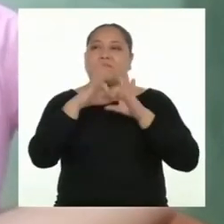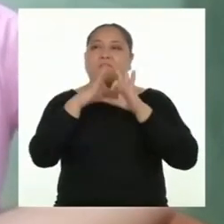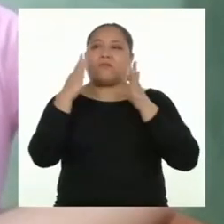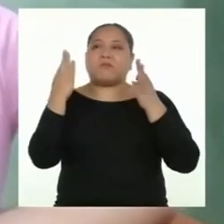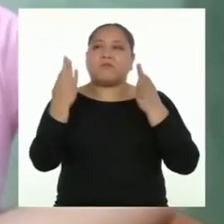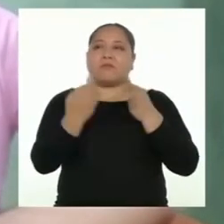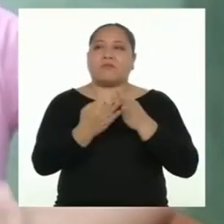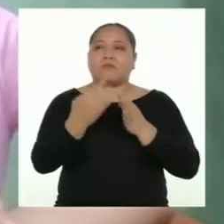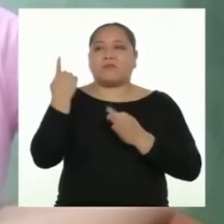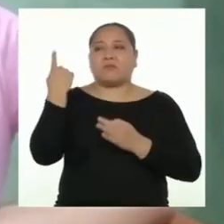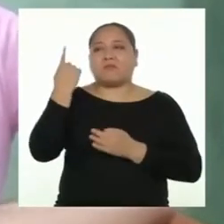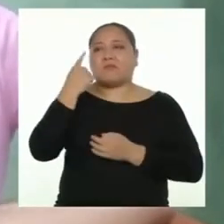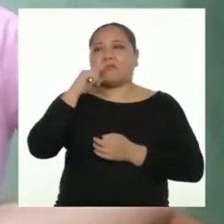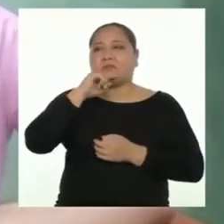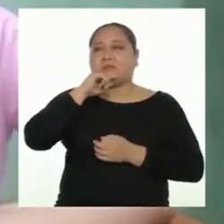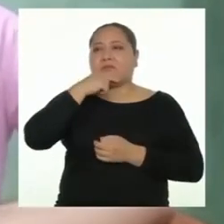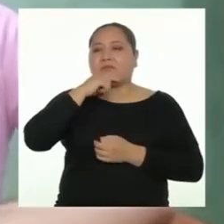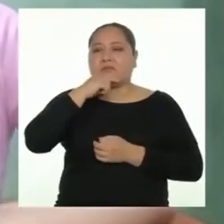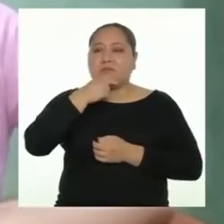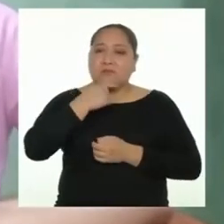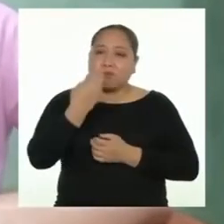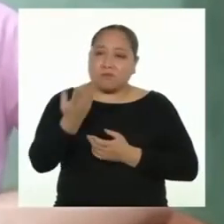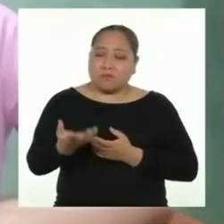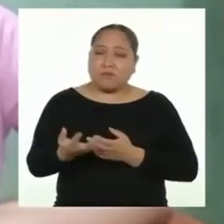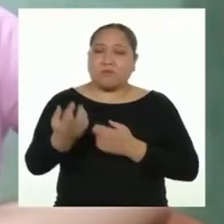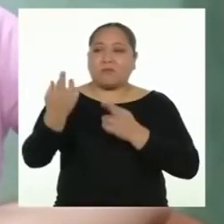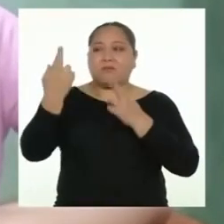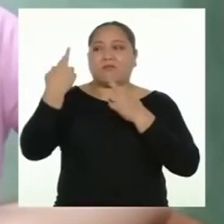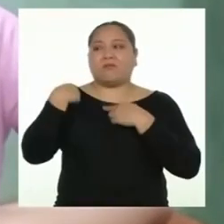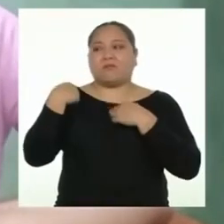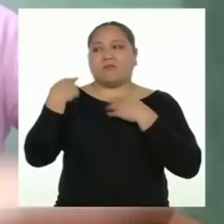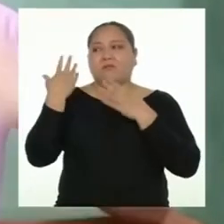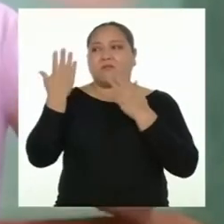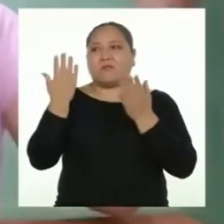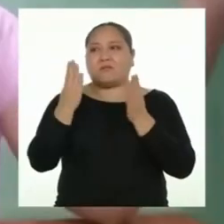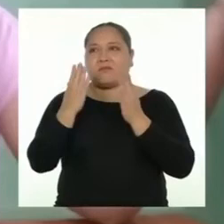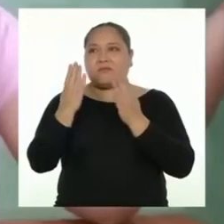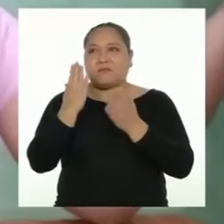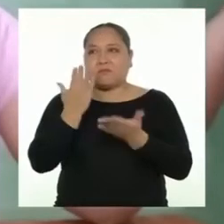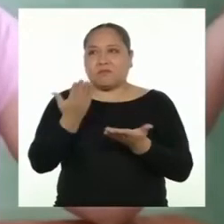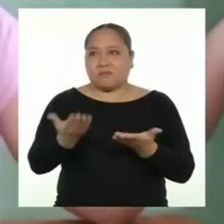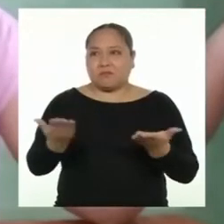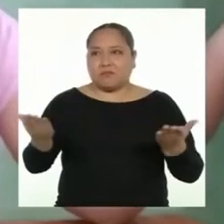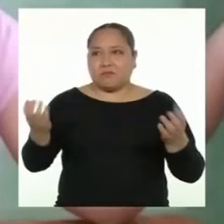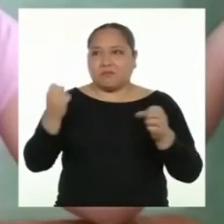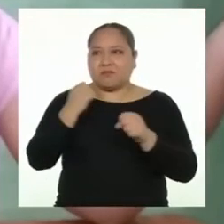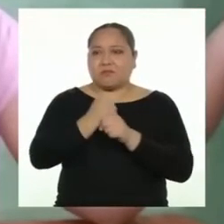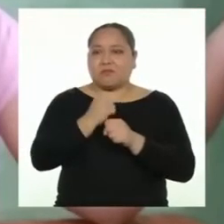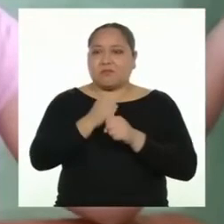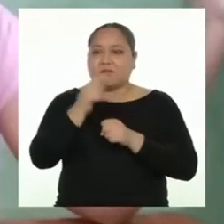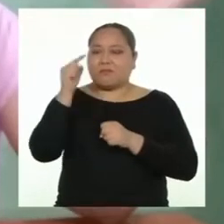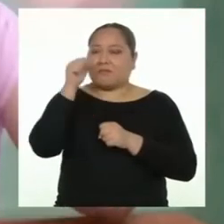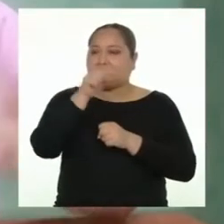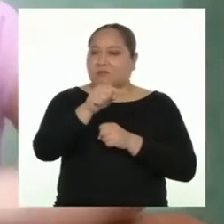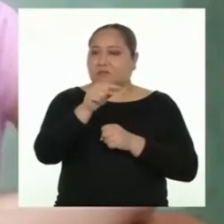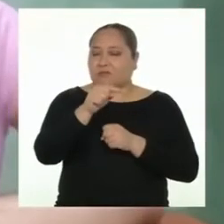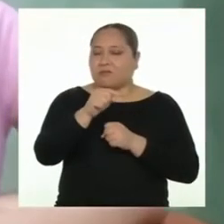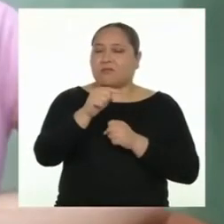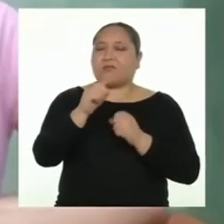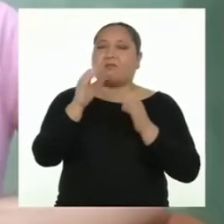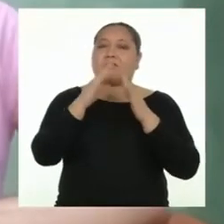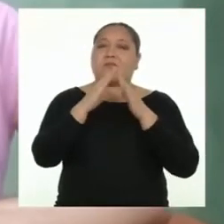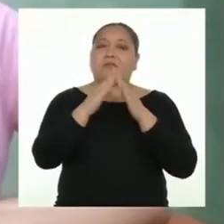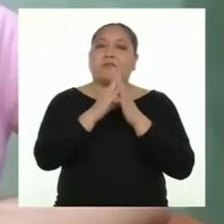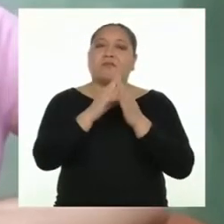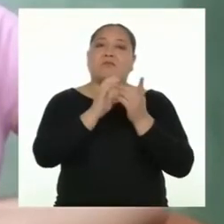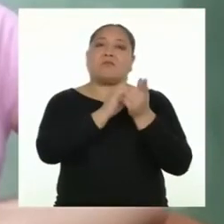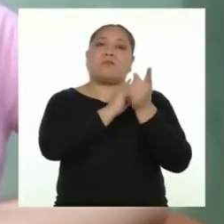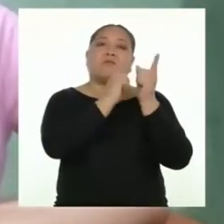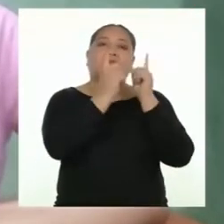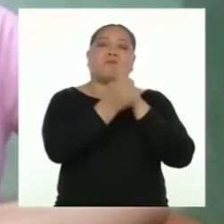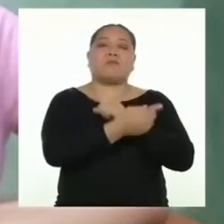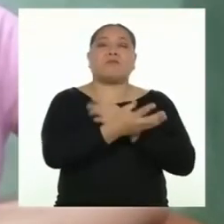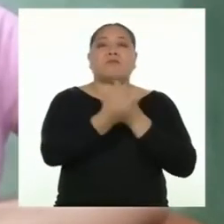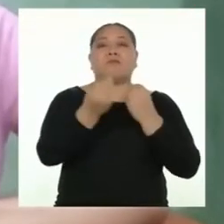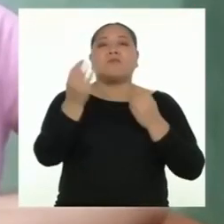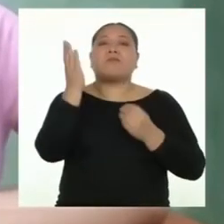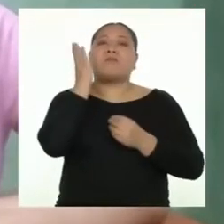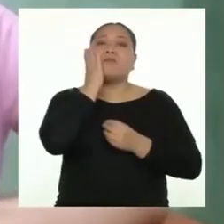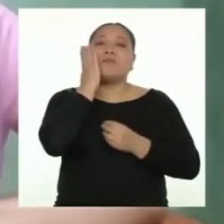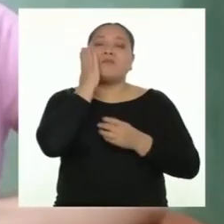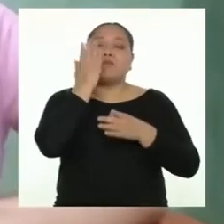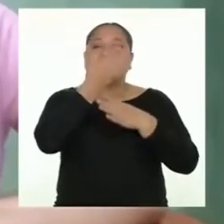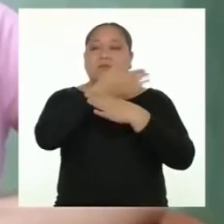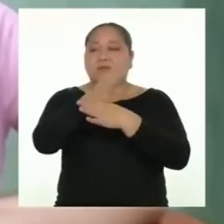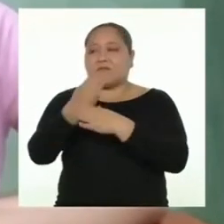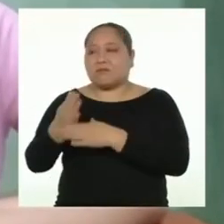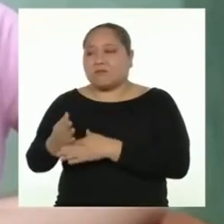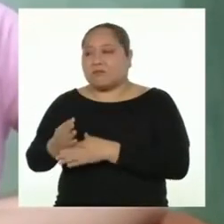donde solamente las chicas deben encargarse de los quehaceres domésticos. Pero eso ya está cambiando, porque muchas mamitas ya